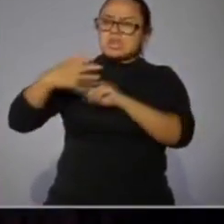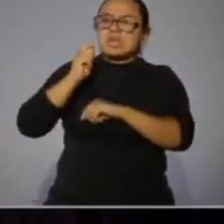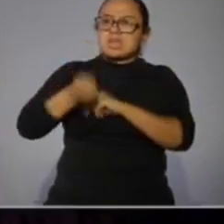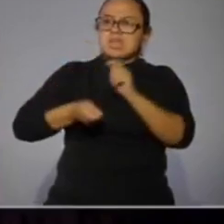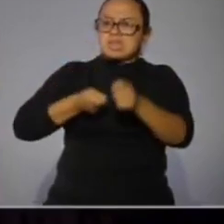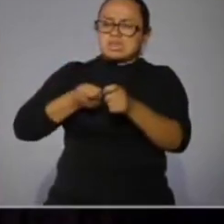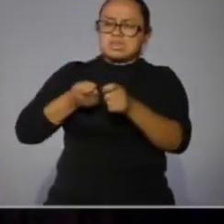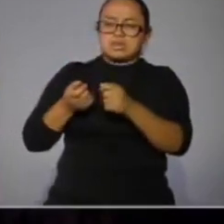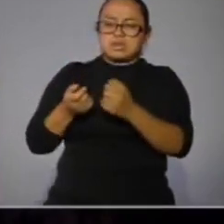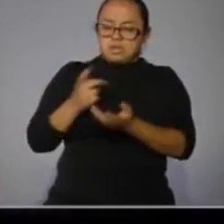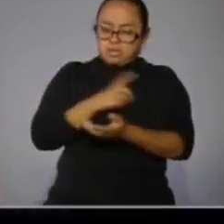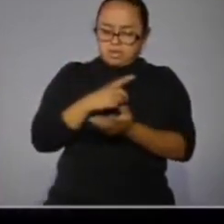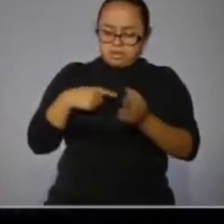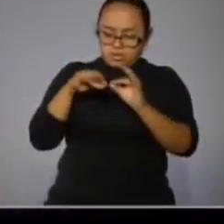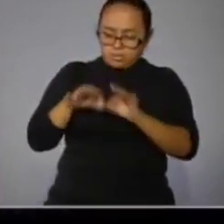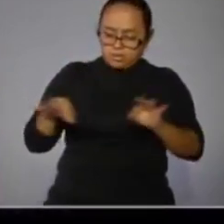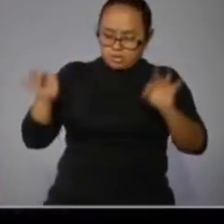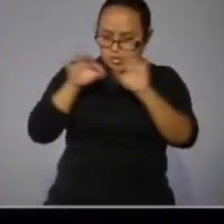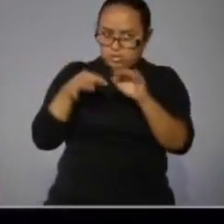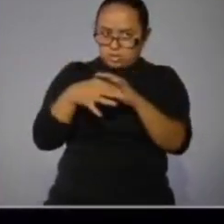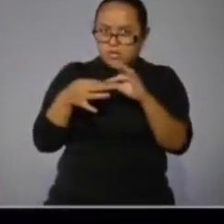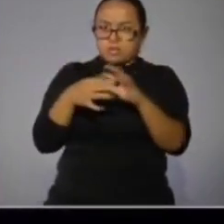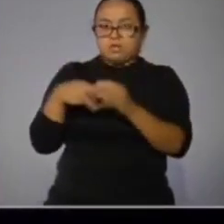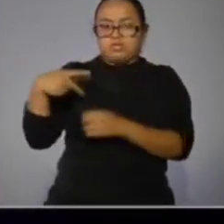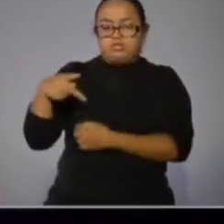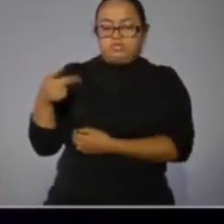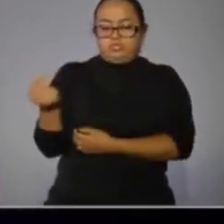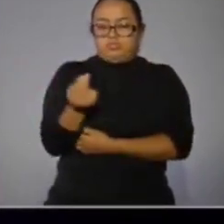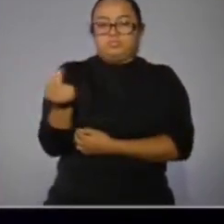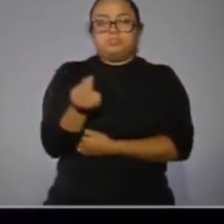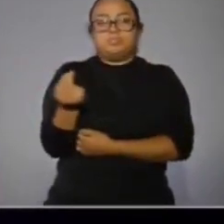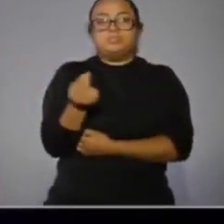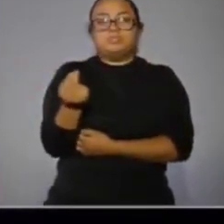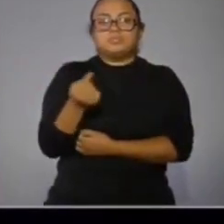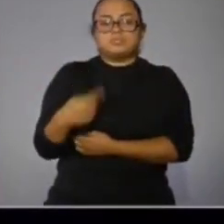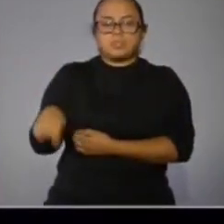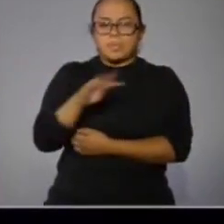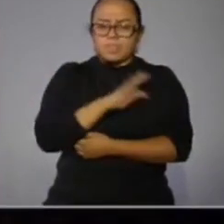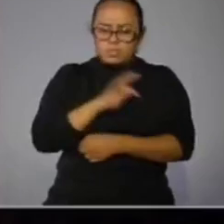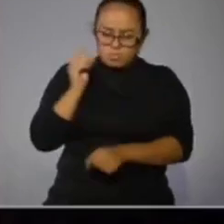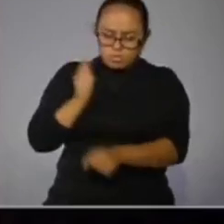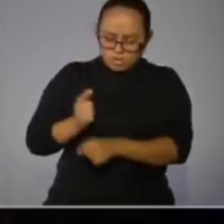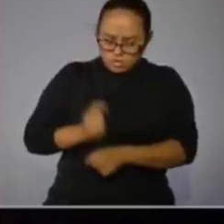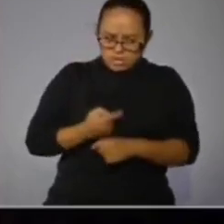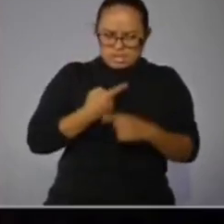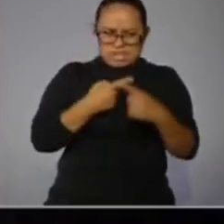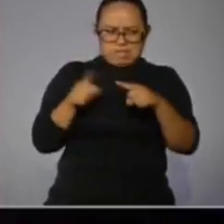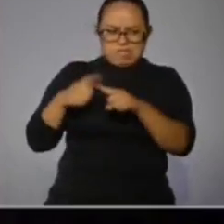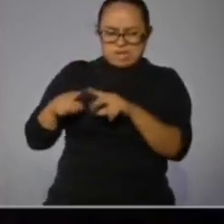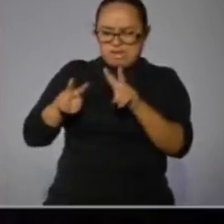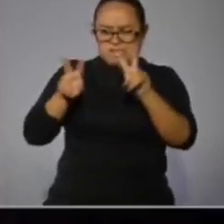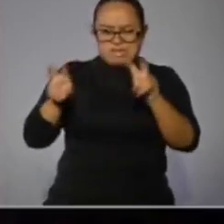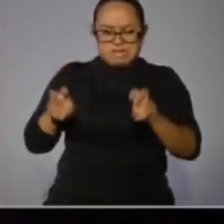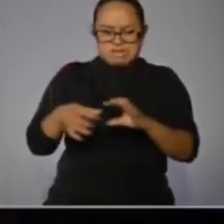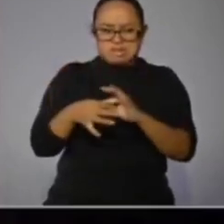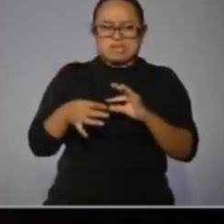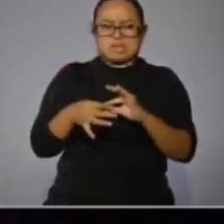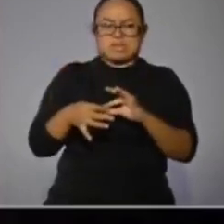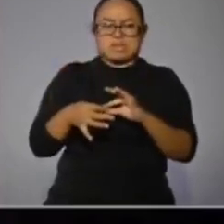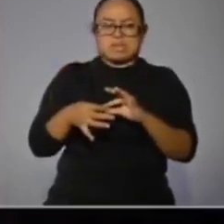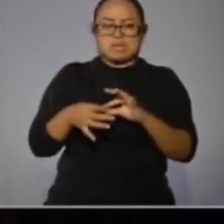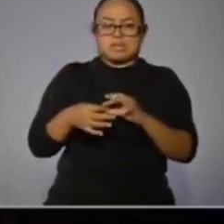darles esa relevancia que necesitan hoy en día y que podemos encontrar en diferentes contextos y que no